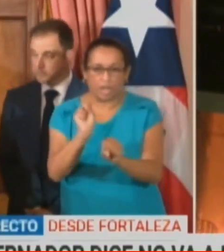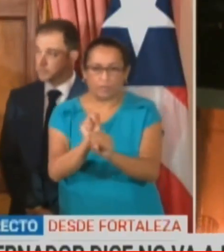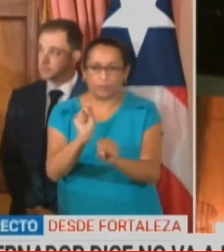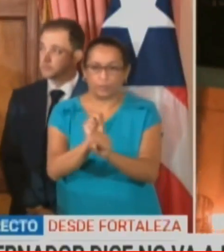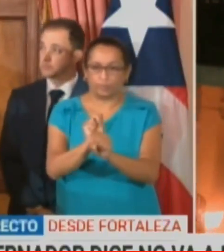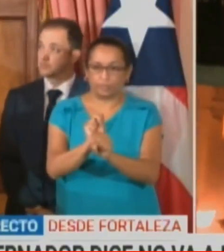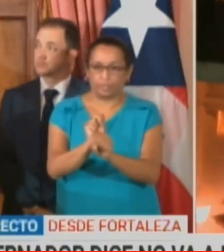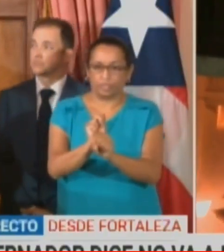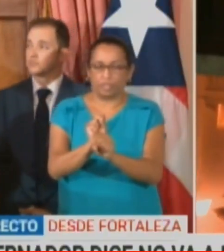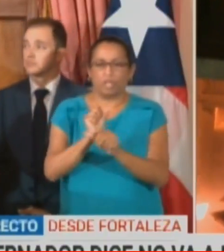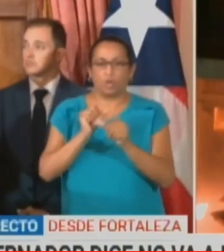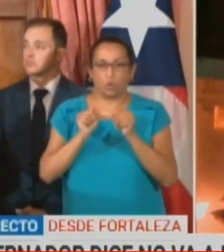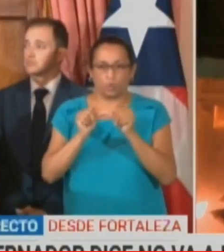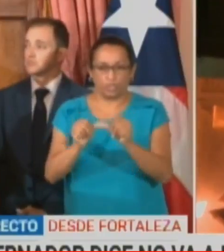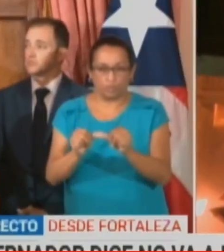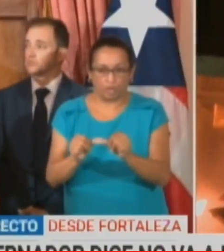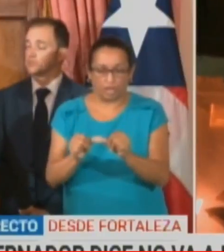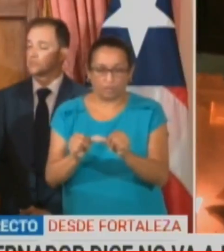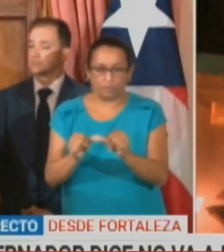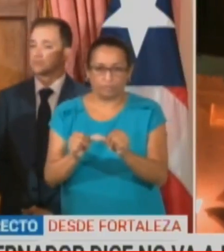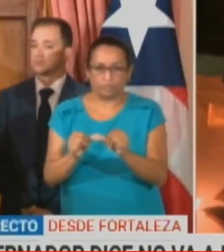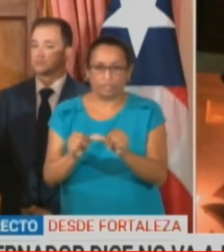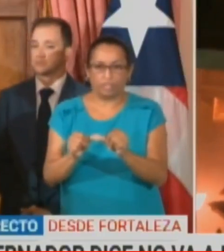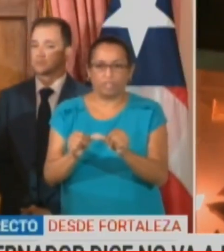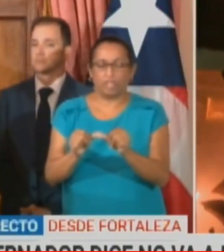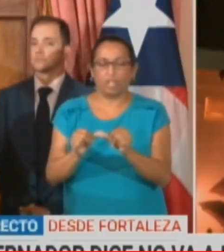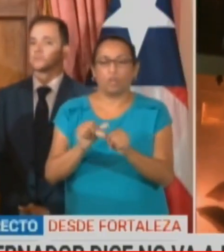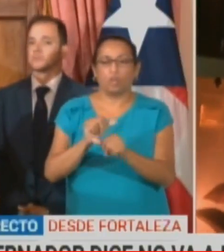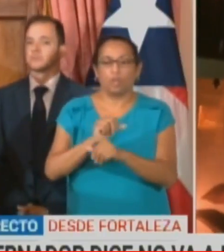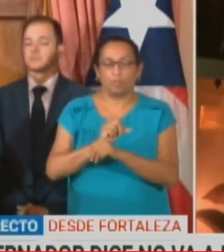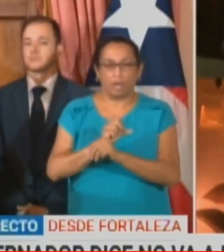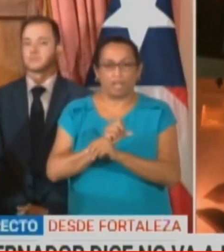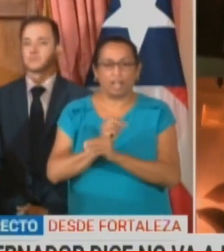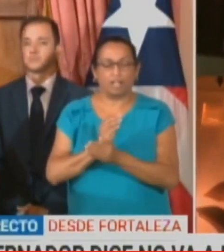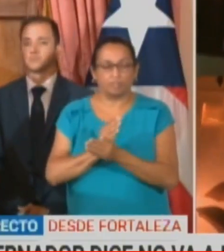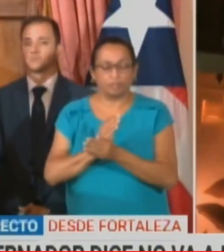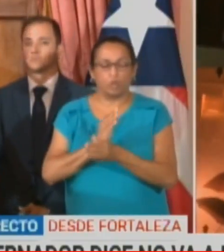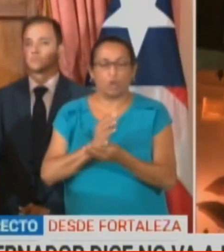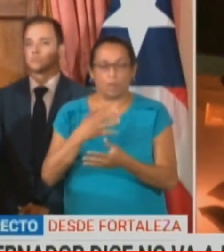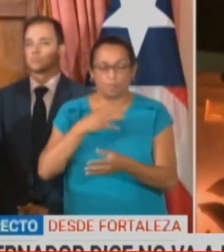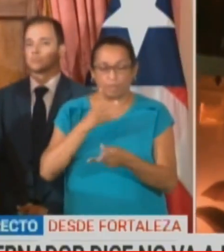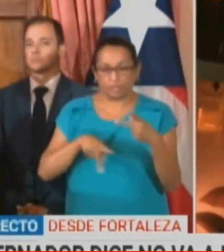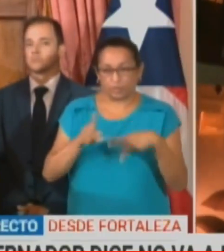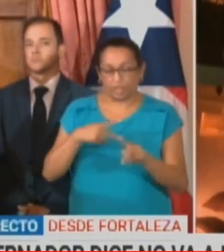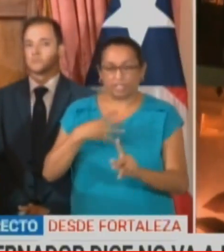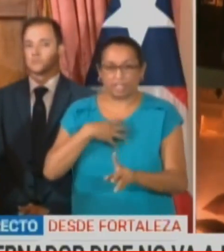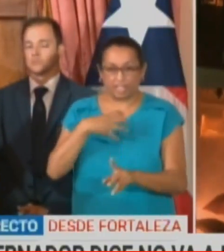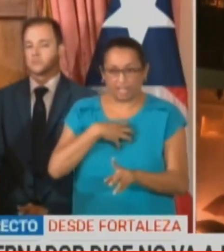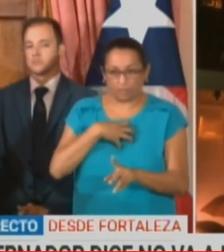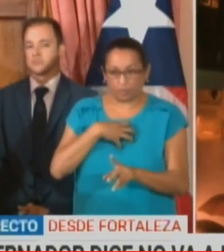this, to continue on safeguarding the right of the people to protest, to have differences,